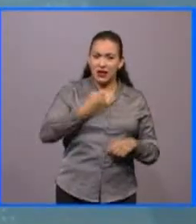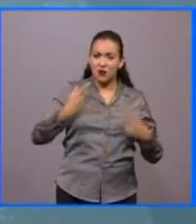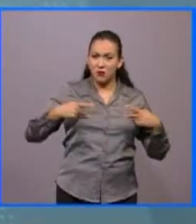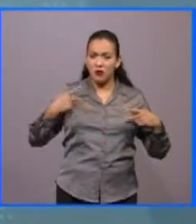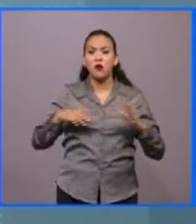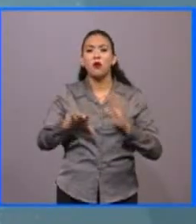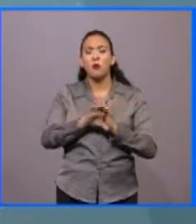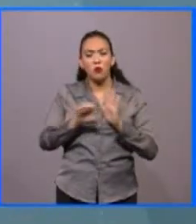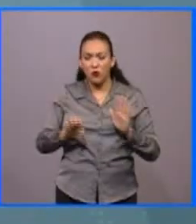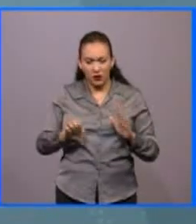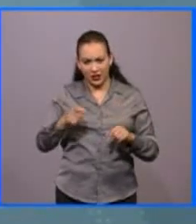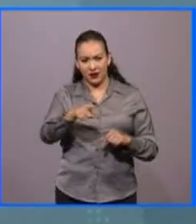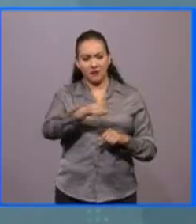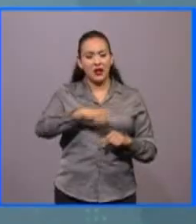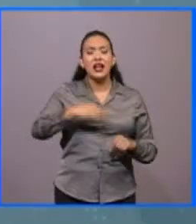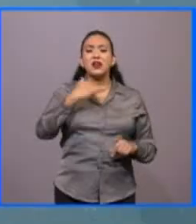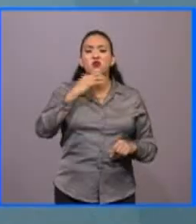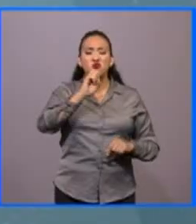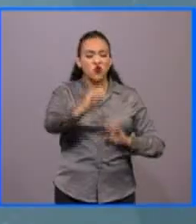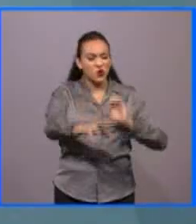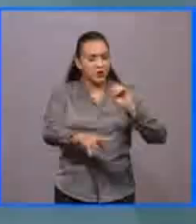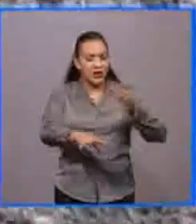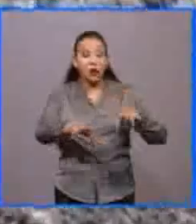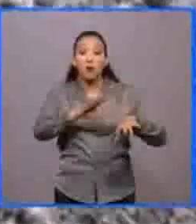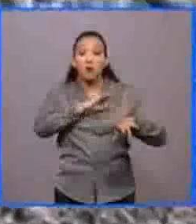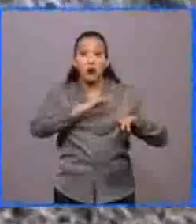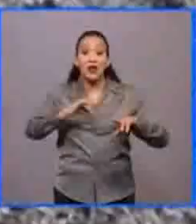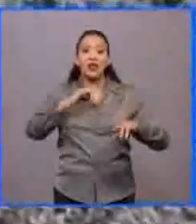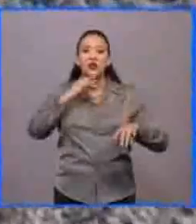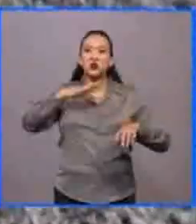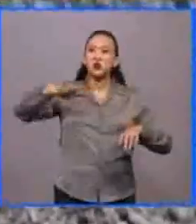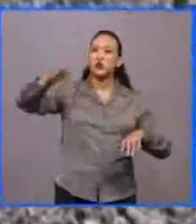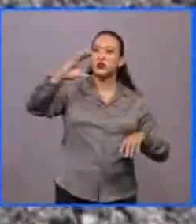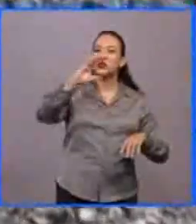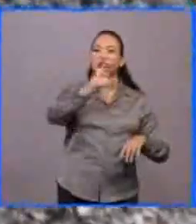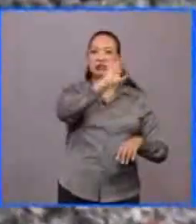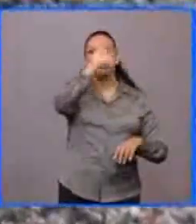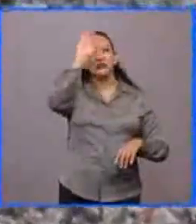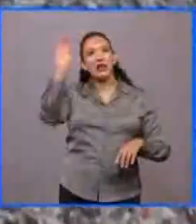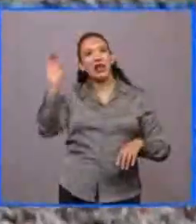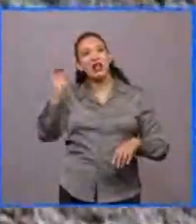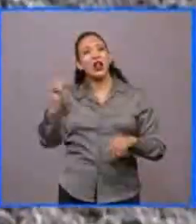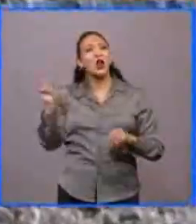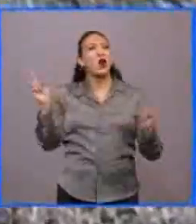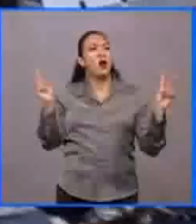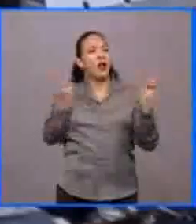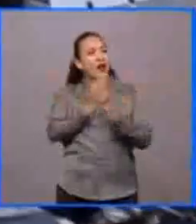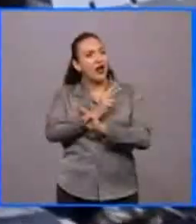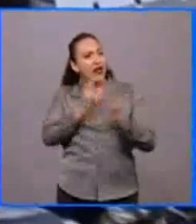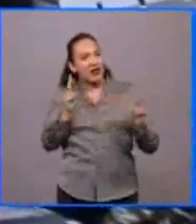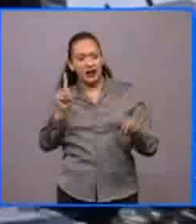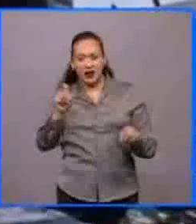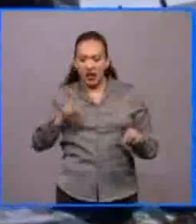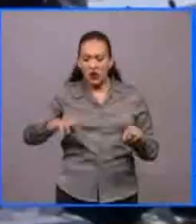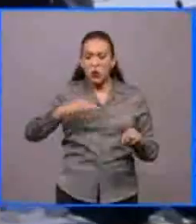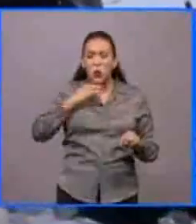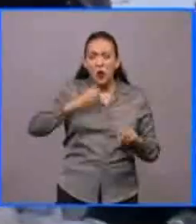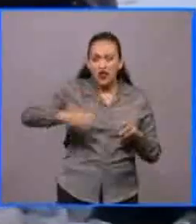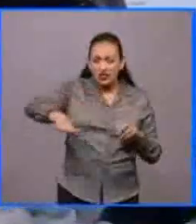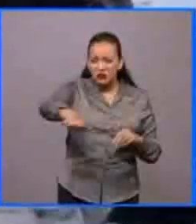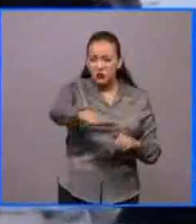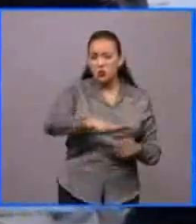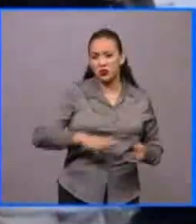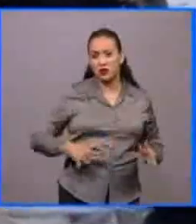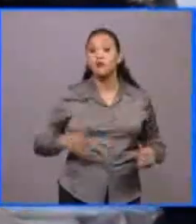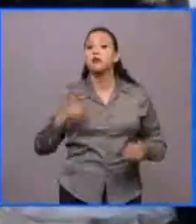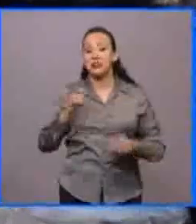que una mala gestión de los residuos puede contaminar el cielo, el agua y el aire, motivo por el cual confirmó el amparo otorgado